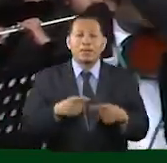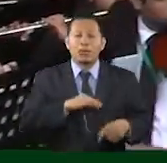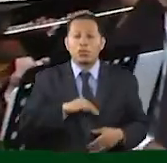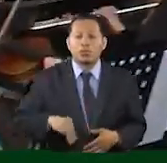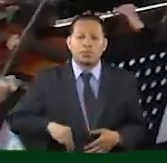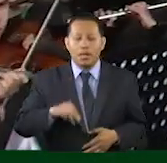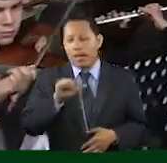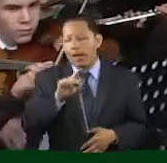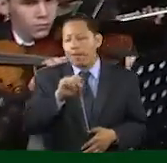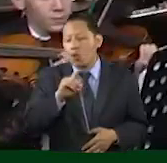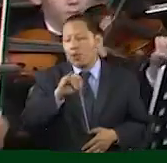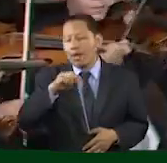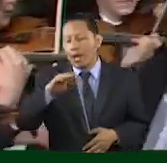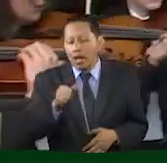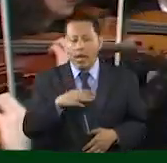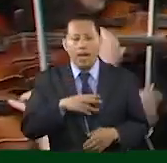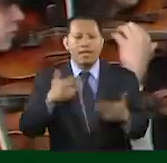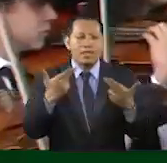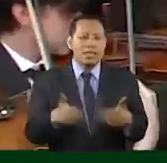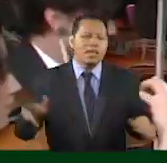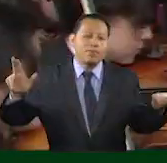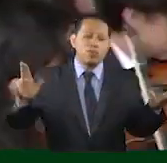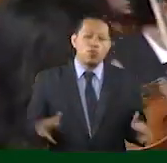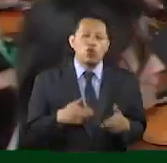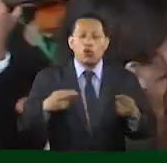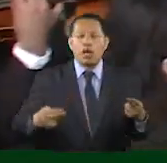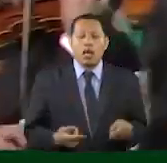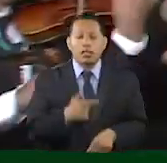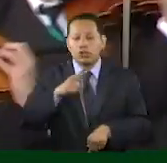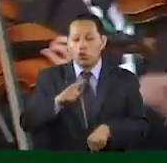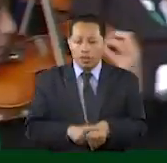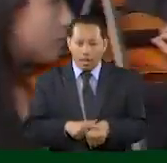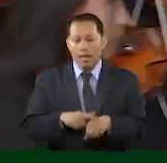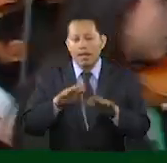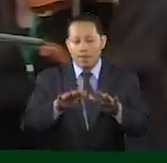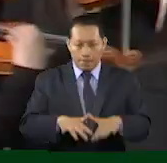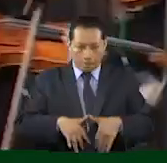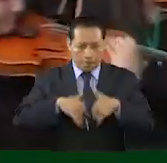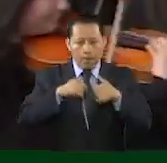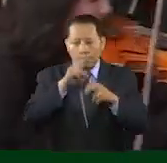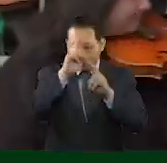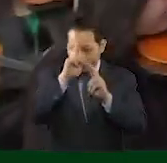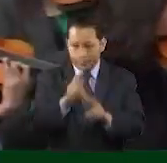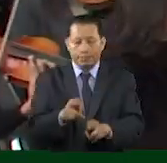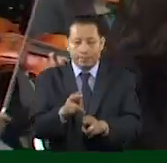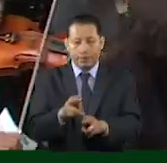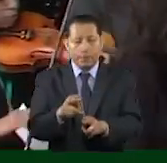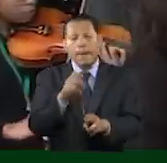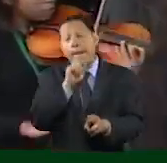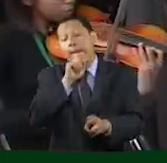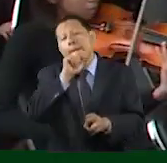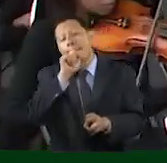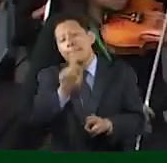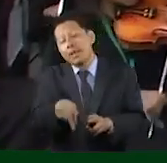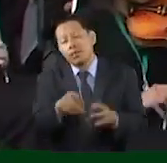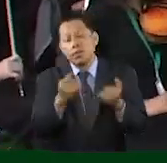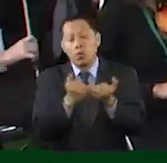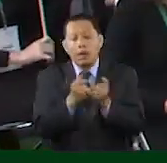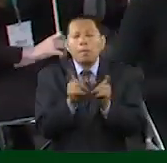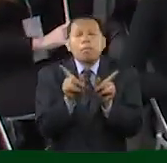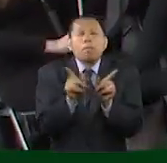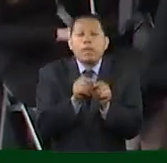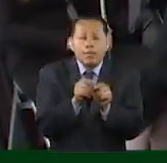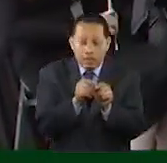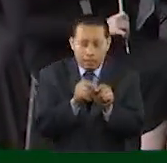de Apodaca, entonaron el himno nacional en el Salón de Plenos durante la sesión solemne, además de que ofrecieron un breve concierto